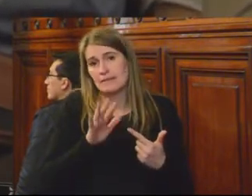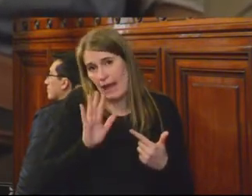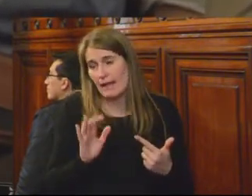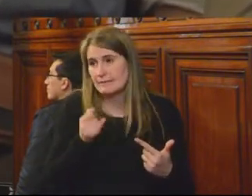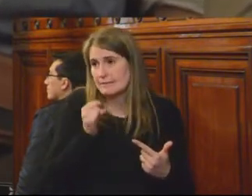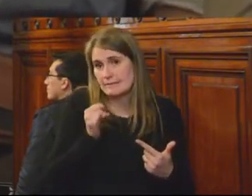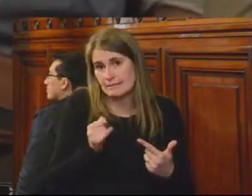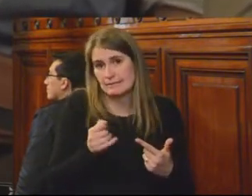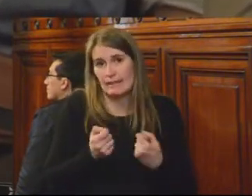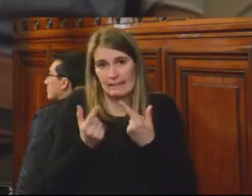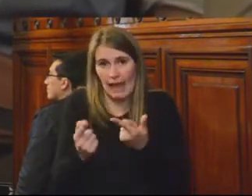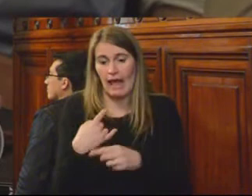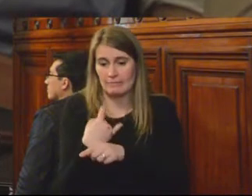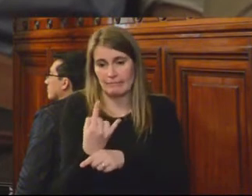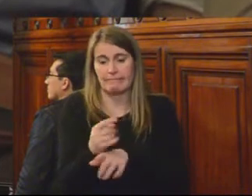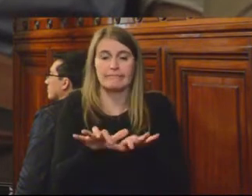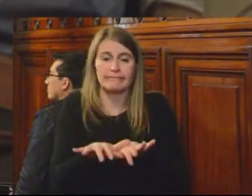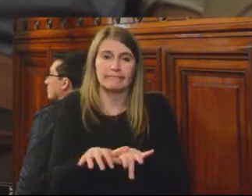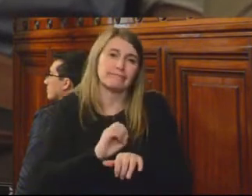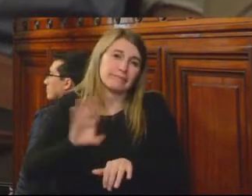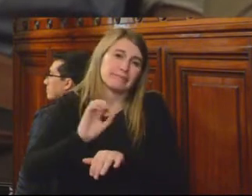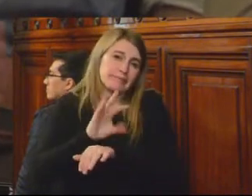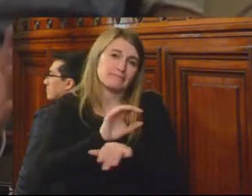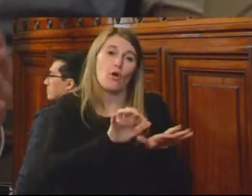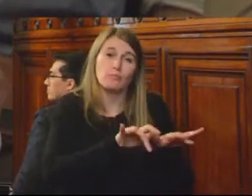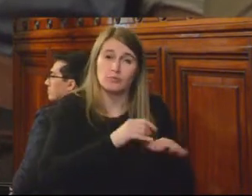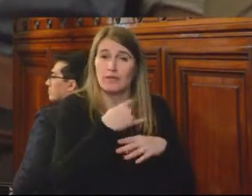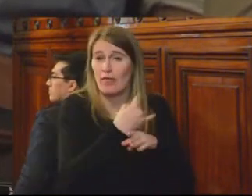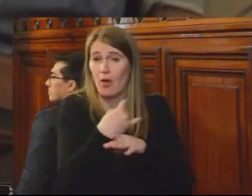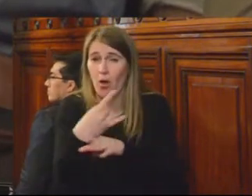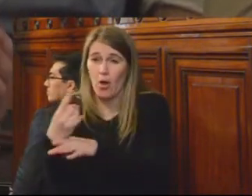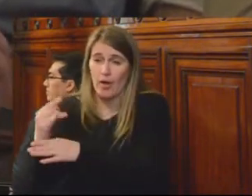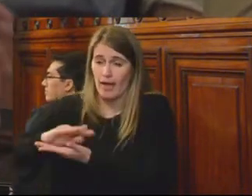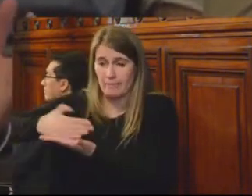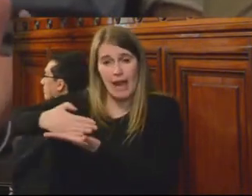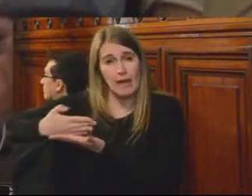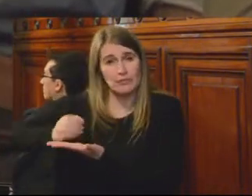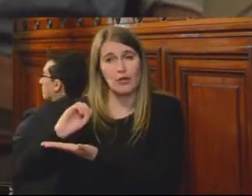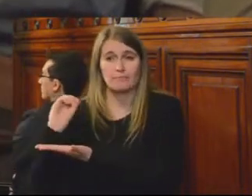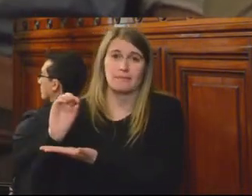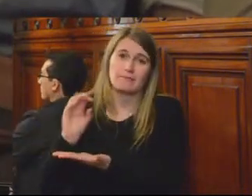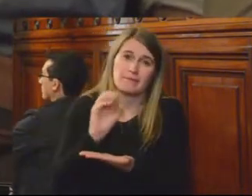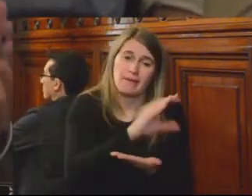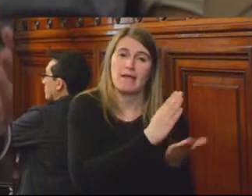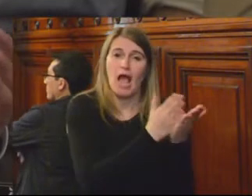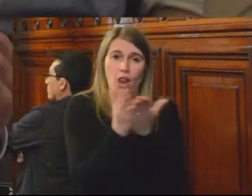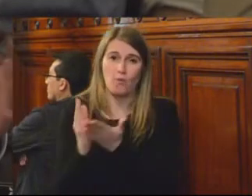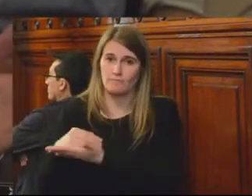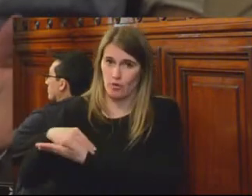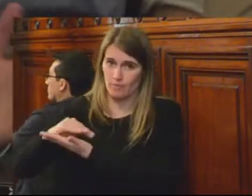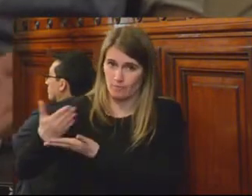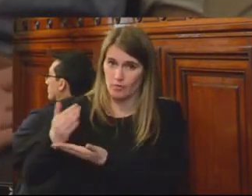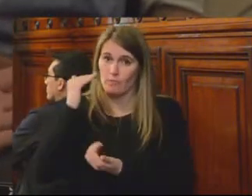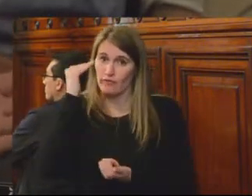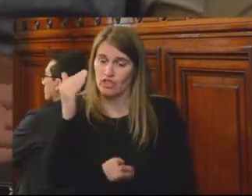Poco hacemos con entregar millones de canaimas o millones de laptops a nuestros alumnos, a algunos de nuestros alumnos y a algunos de nuestros profesores,